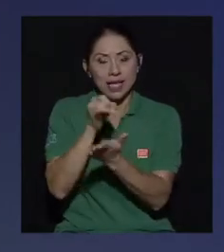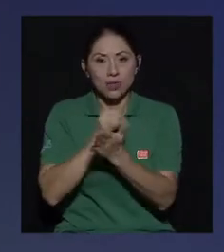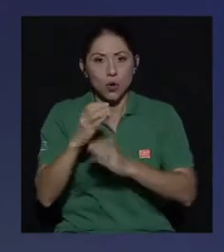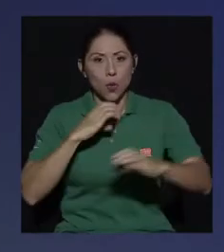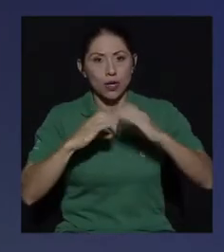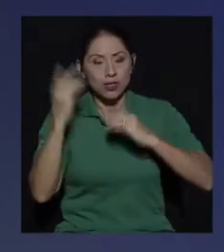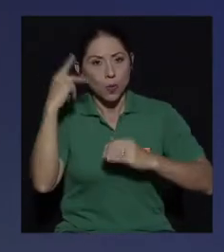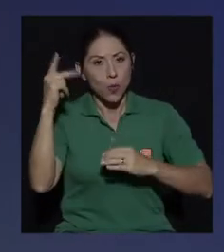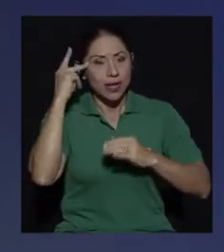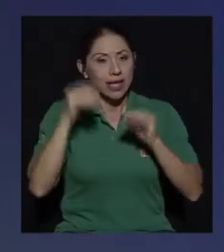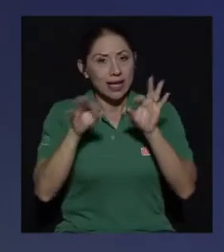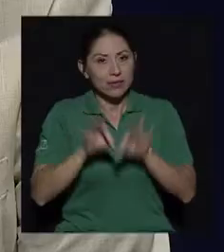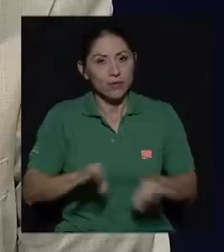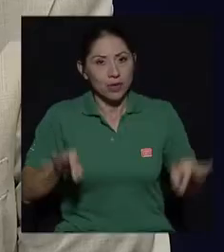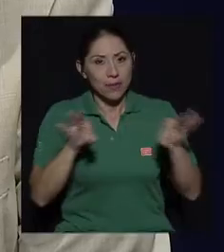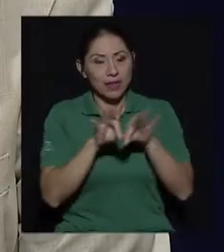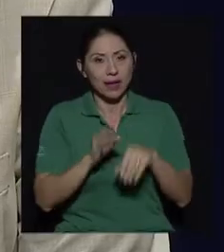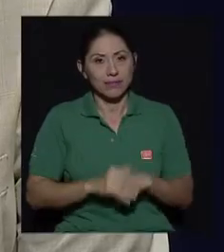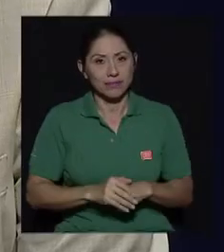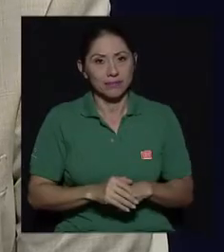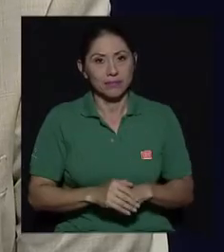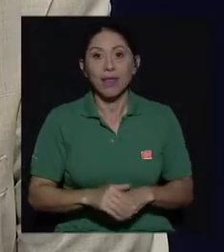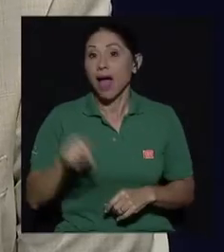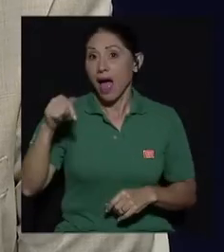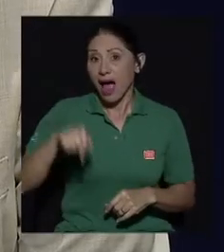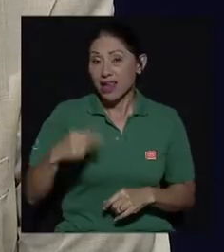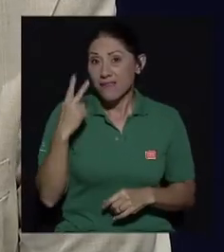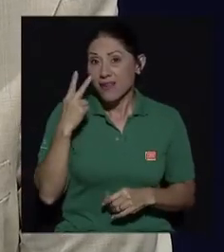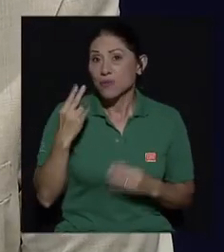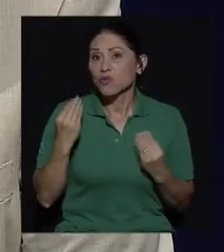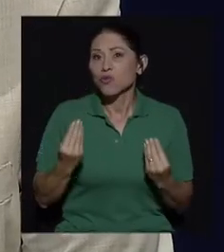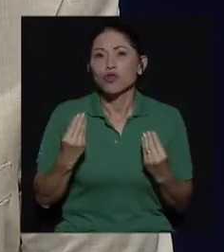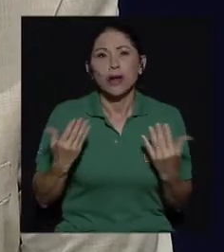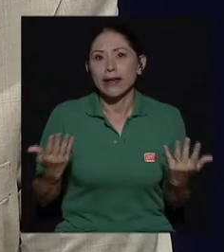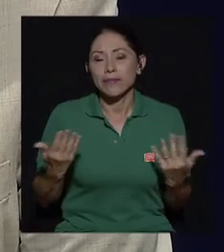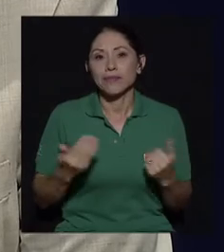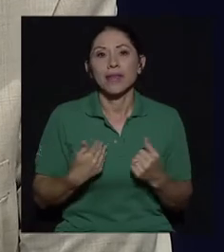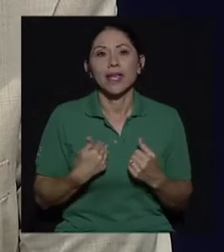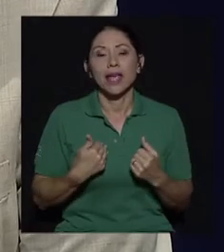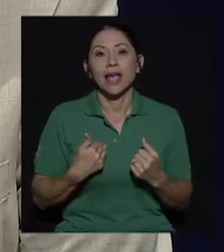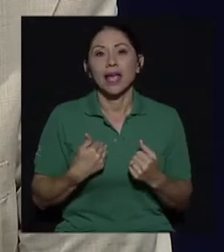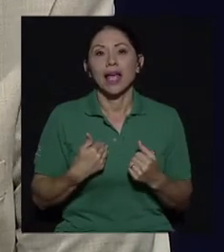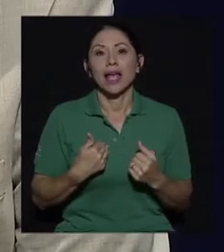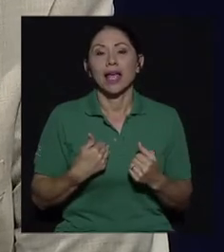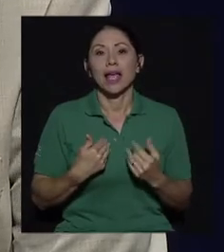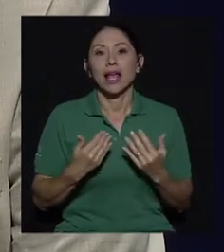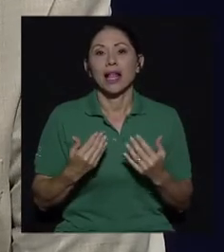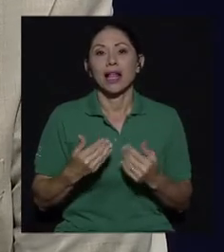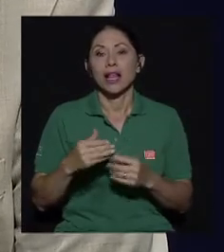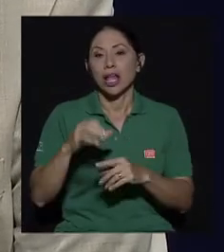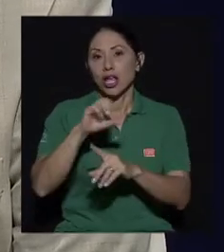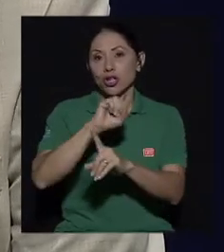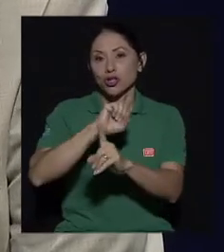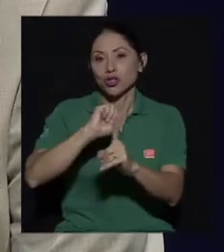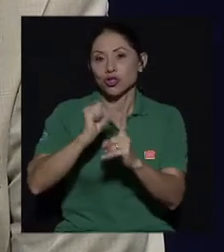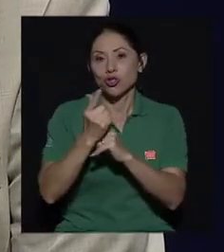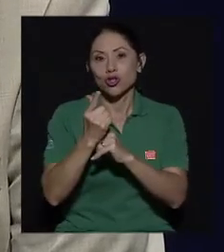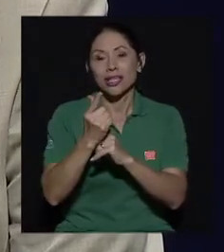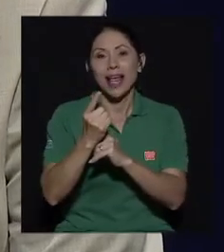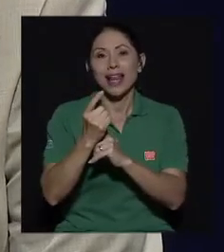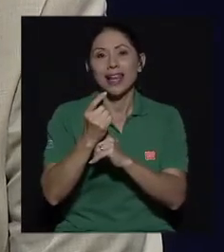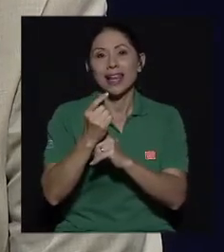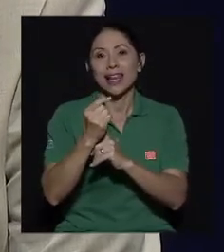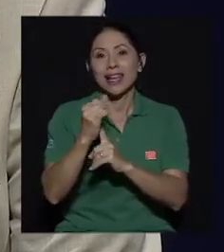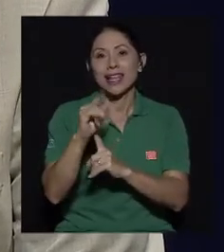de comunicación político es fundamental pero aquí lo que vemos también es mucho que el social el socialista en verdad que lo que es